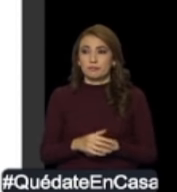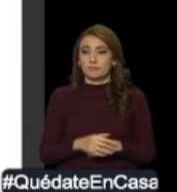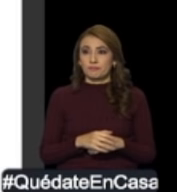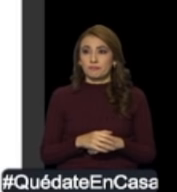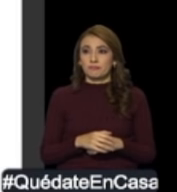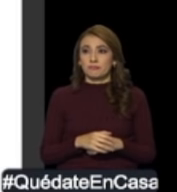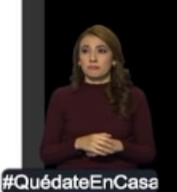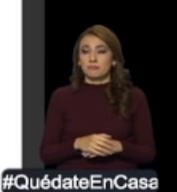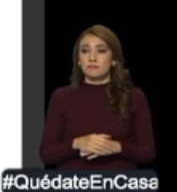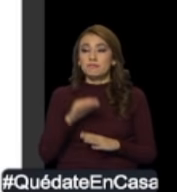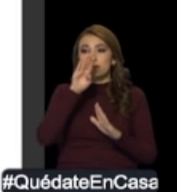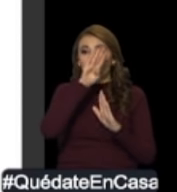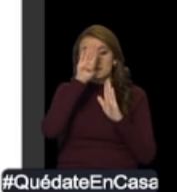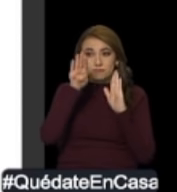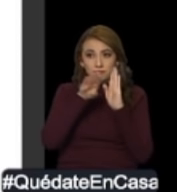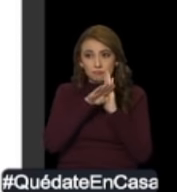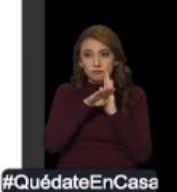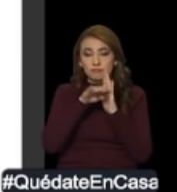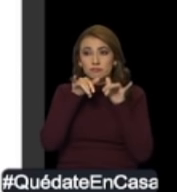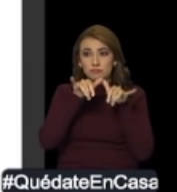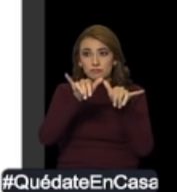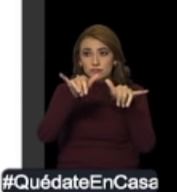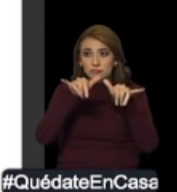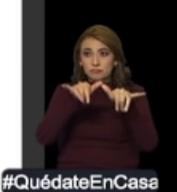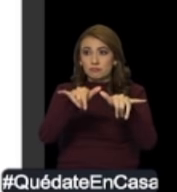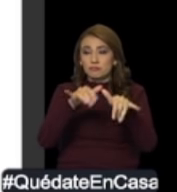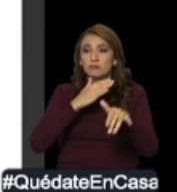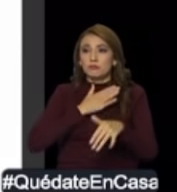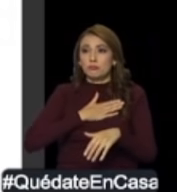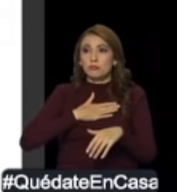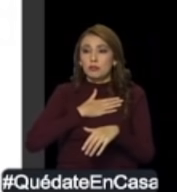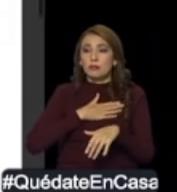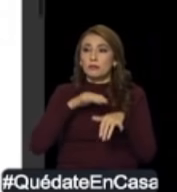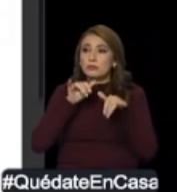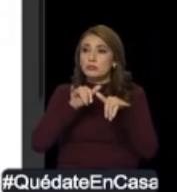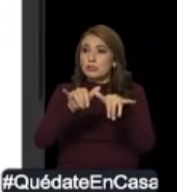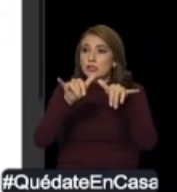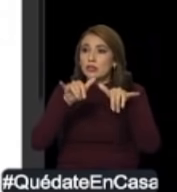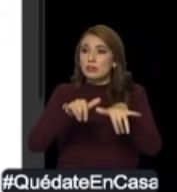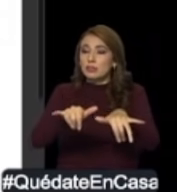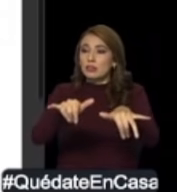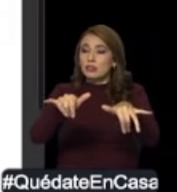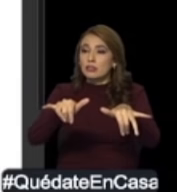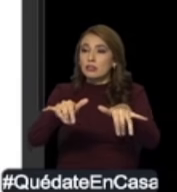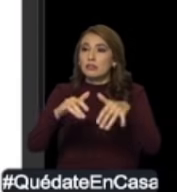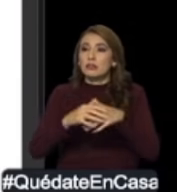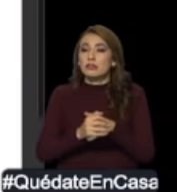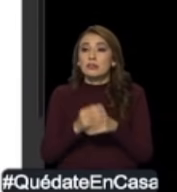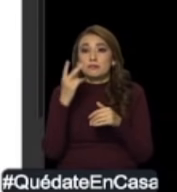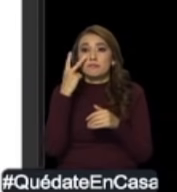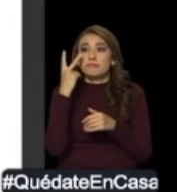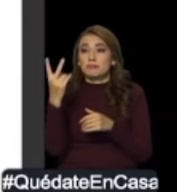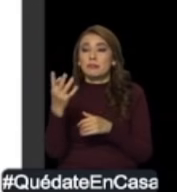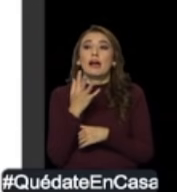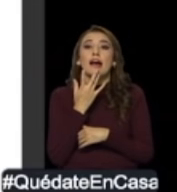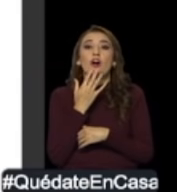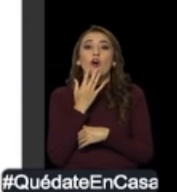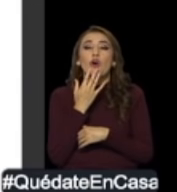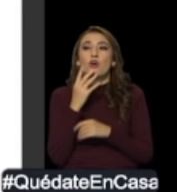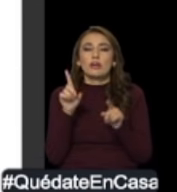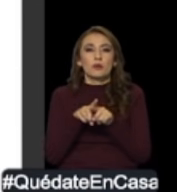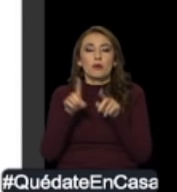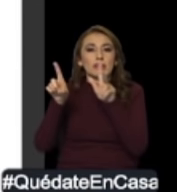Si podemos avanzar en la parte de abajo, ese gráfico multicolor también representa la fecha de